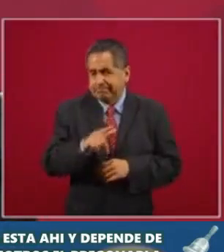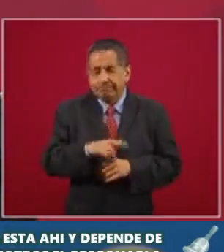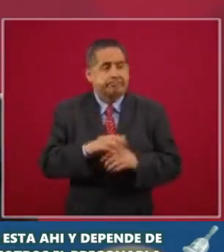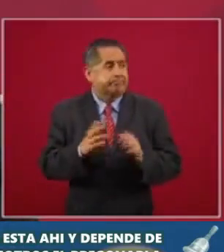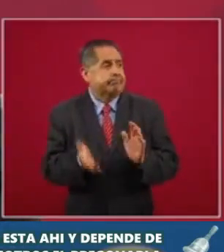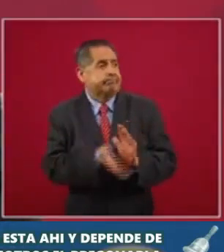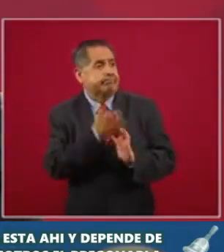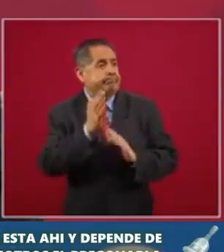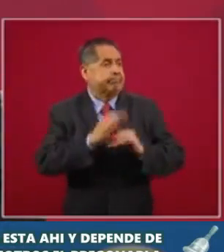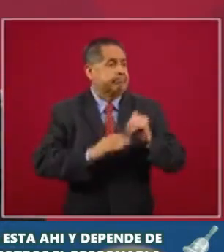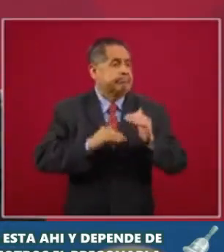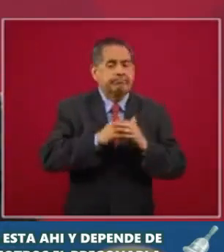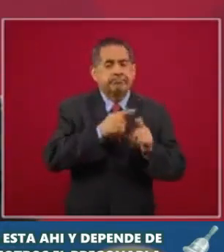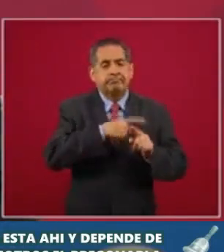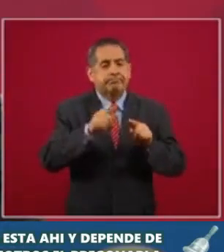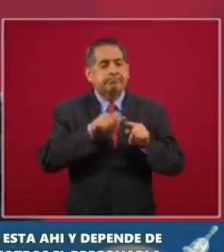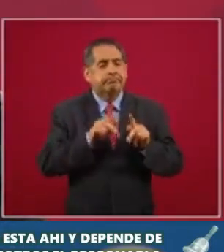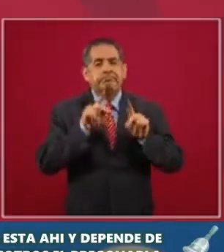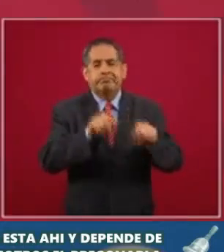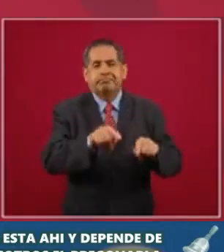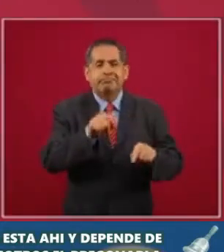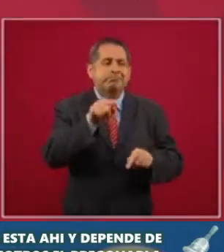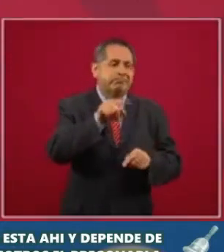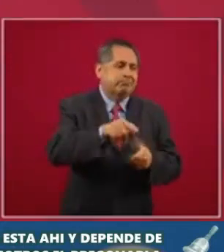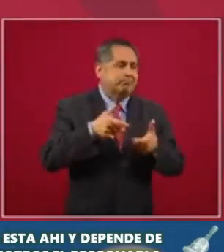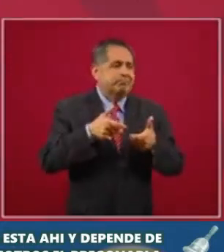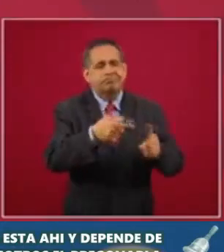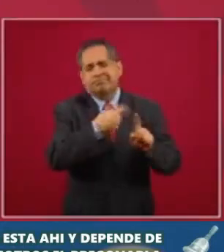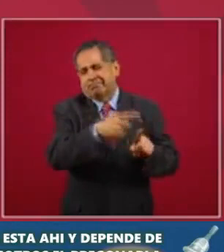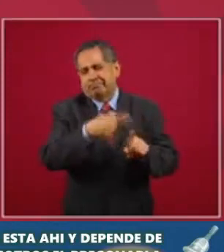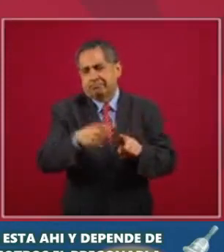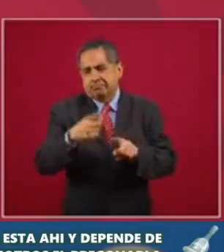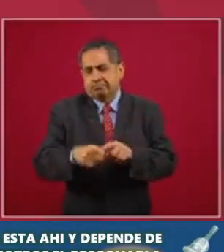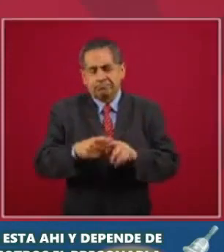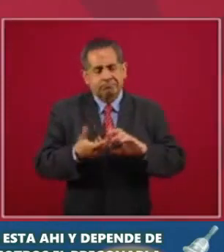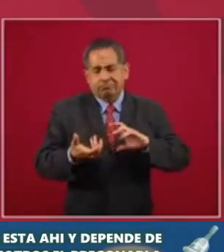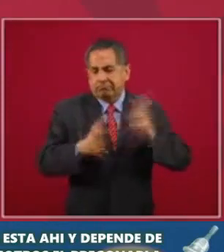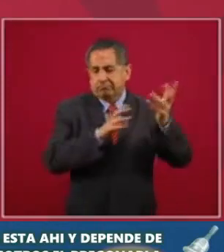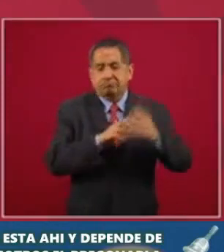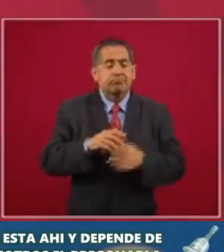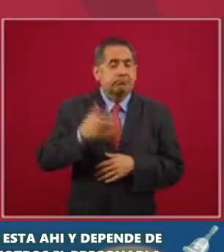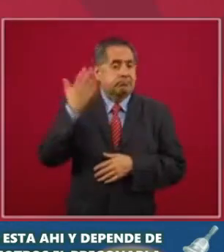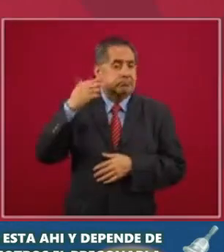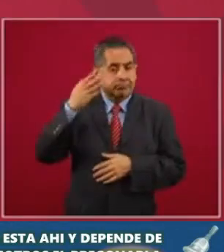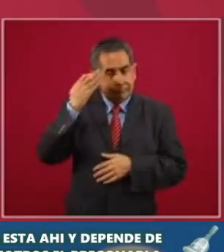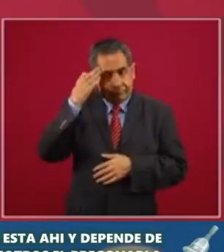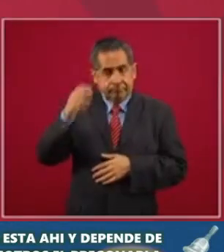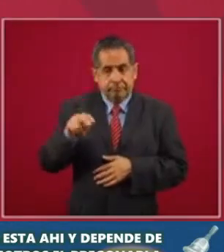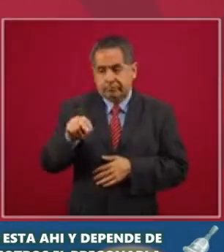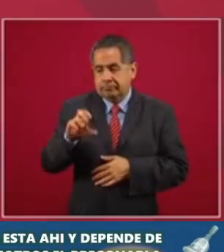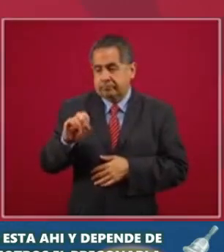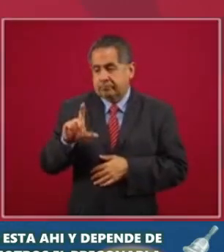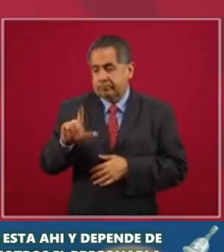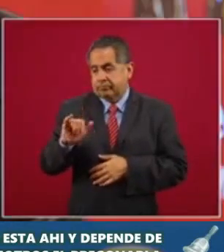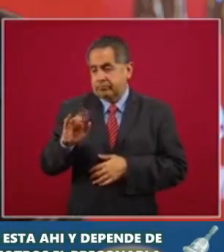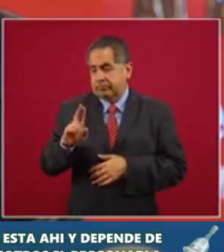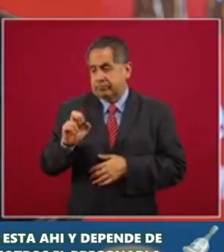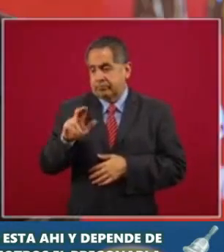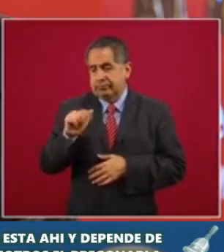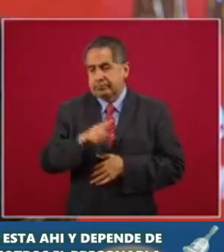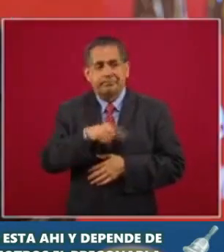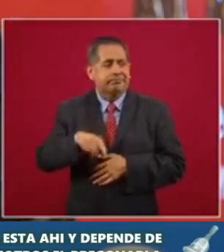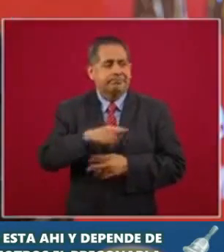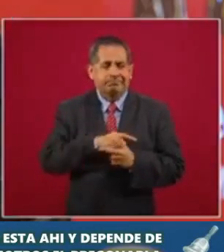construcción de las obras públicas durante el periodo neoliberal se dedicaron a